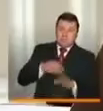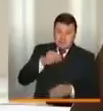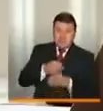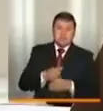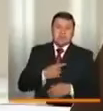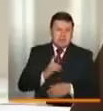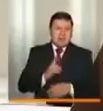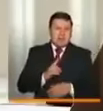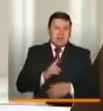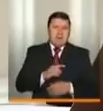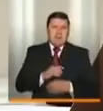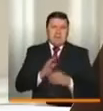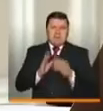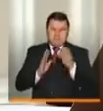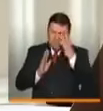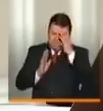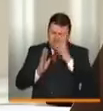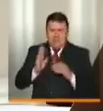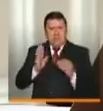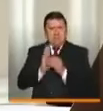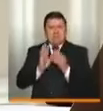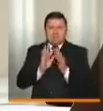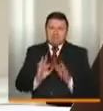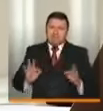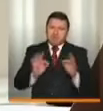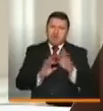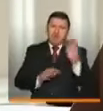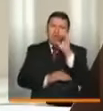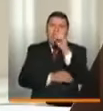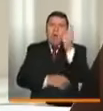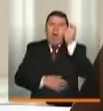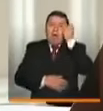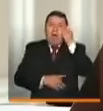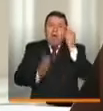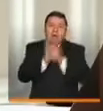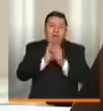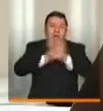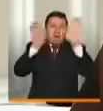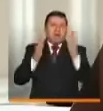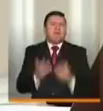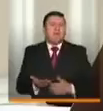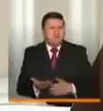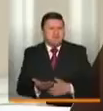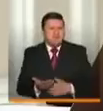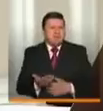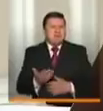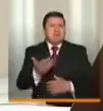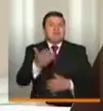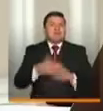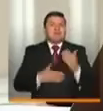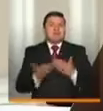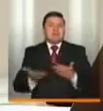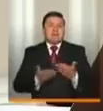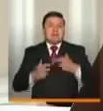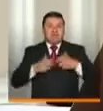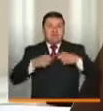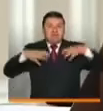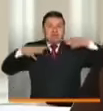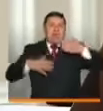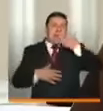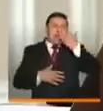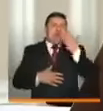hemos tomado varias medidas que son muy importantes que los colombianos tengan claros en cuanto a los servicios de electricidad y